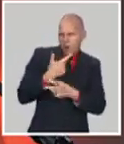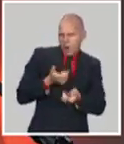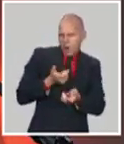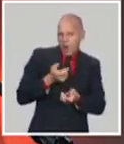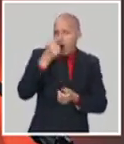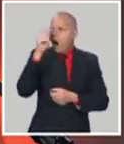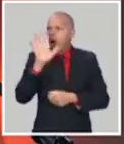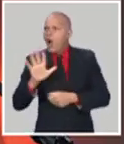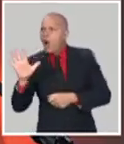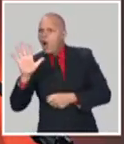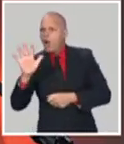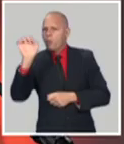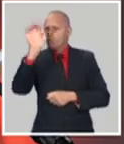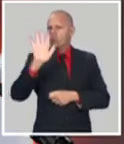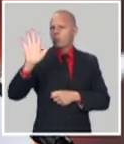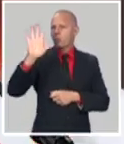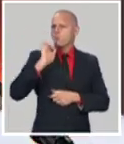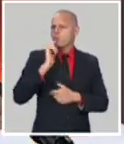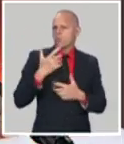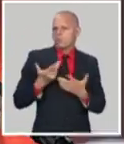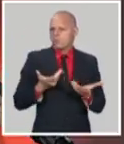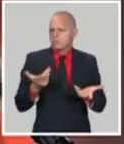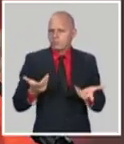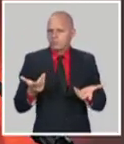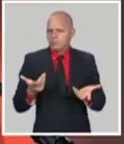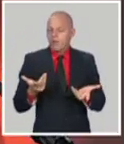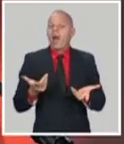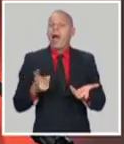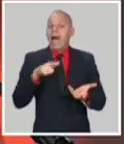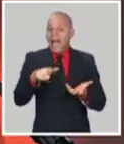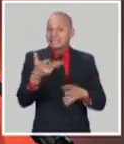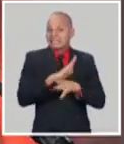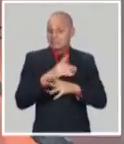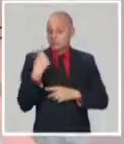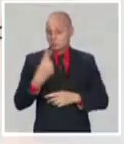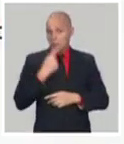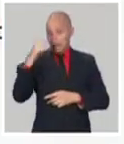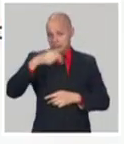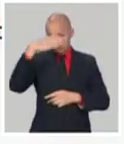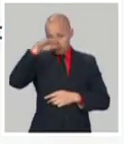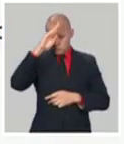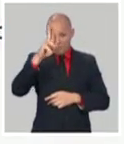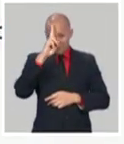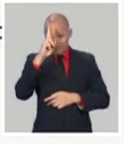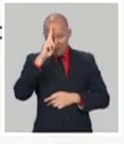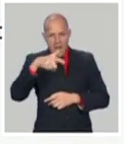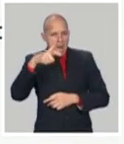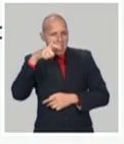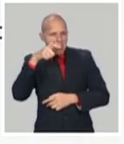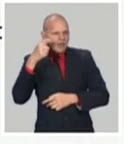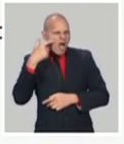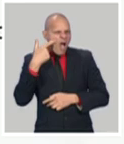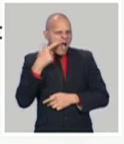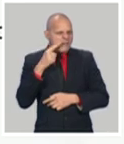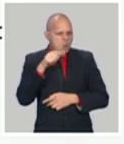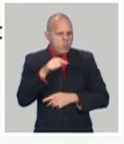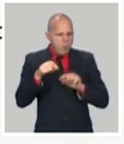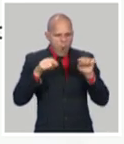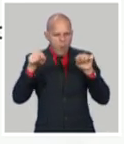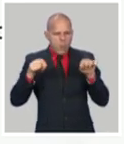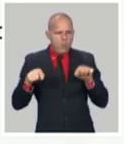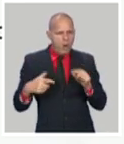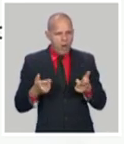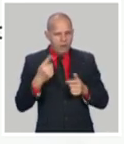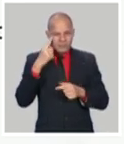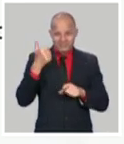que lleva la vigilancia genómica. Ahí en esta gráfica, ahí tenemos, bueno, un esquema del virus. Ustedes